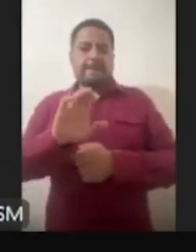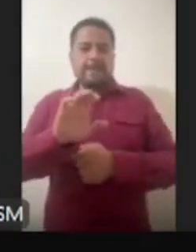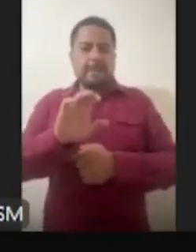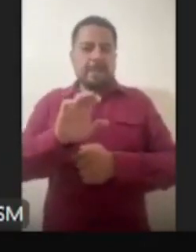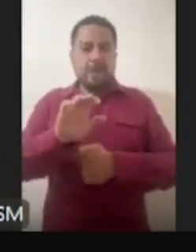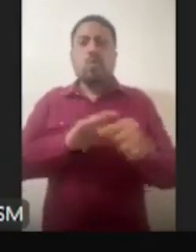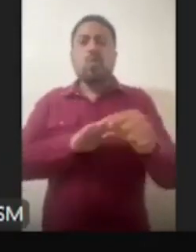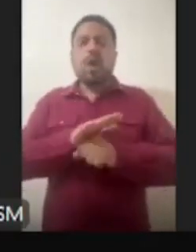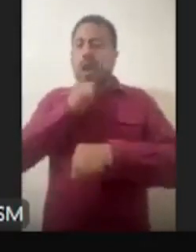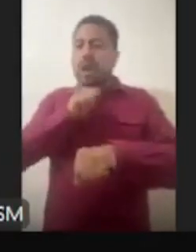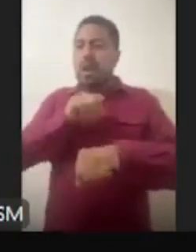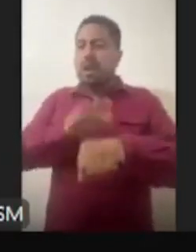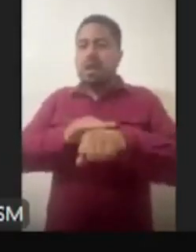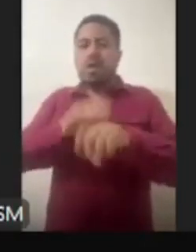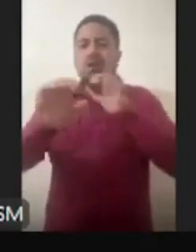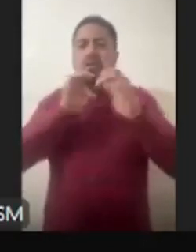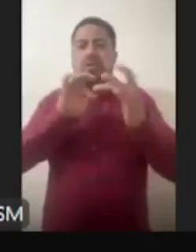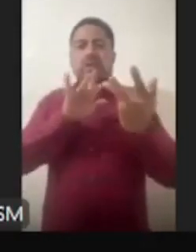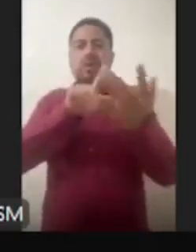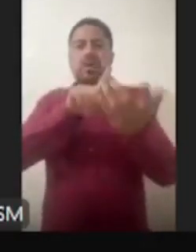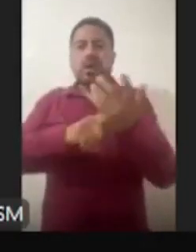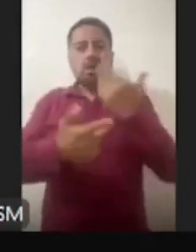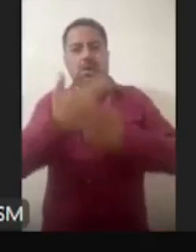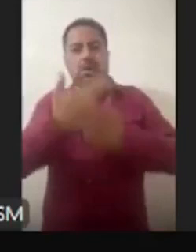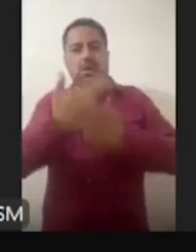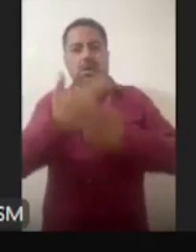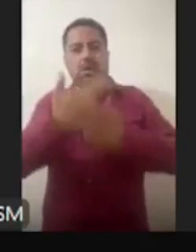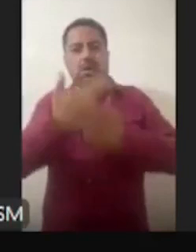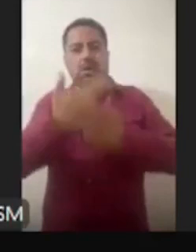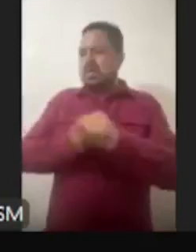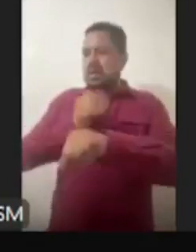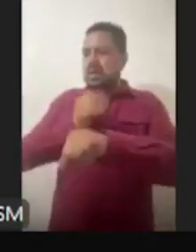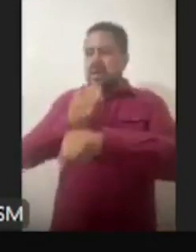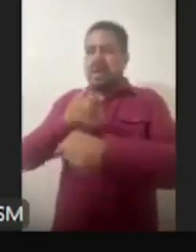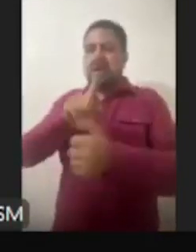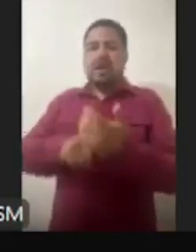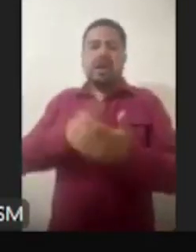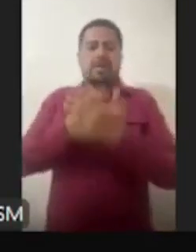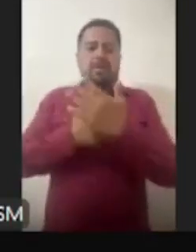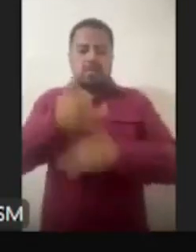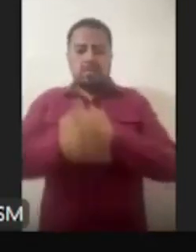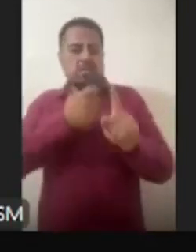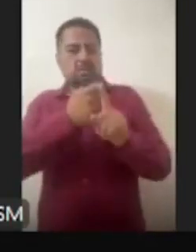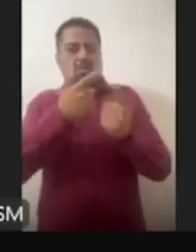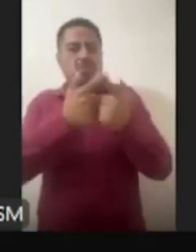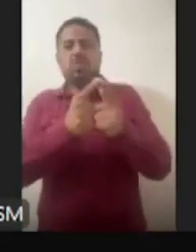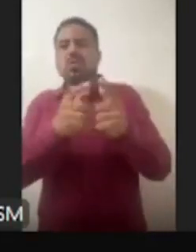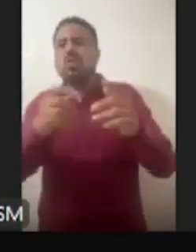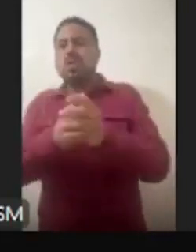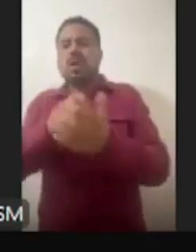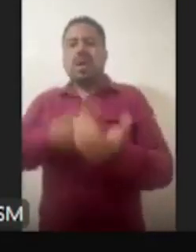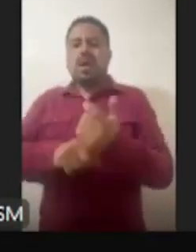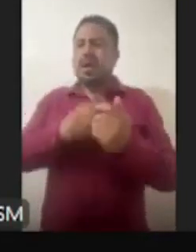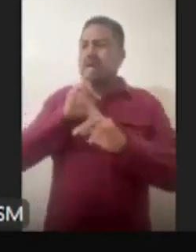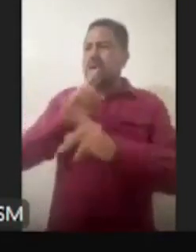partido disconforme la reanudación del cobro de sanciones impuestas por el INE a dicho partido en las resoluciones INE-CG